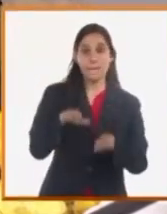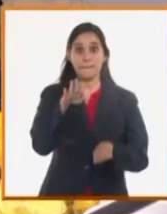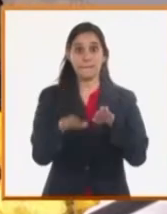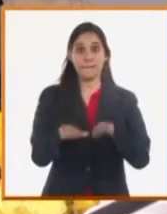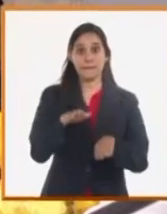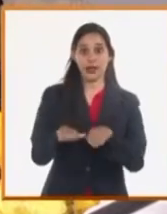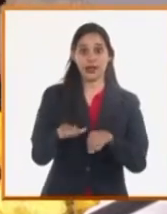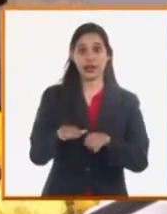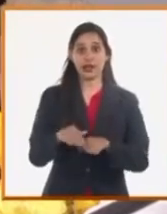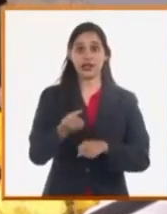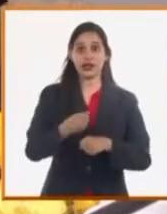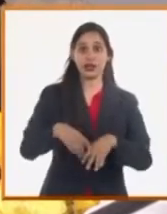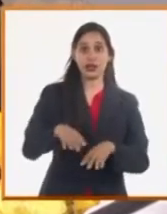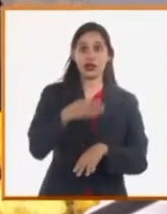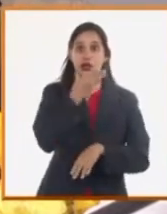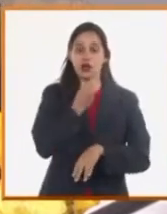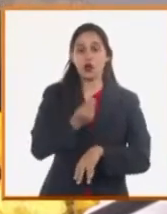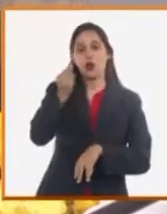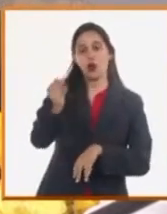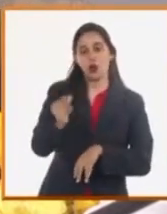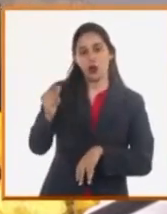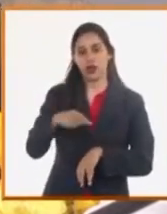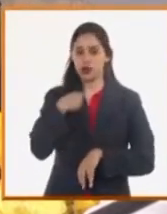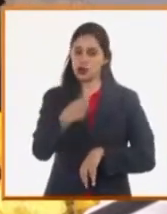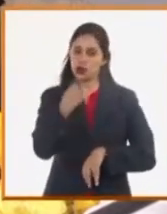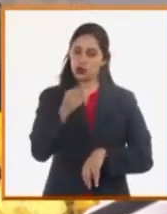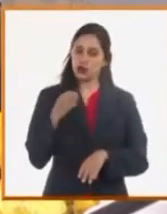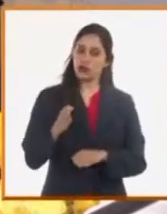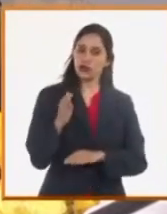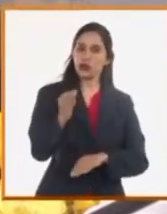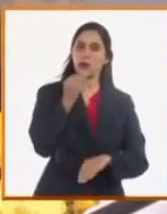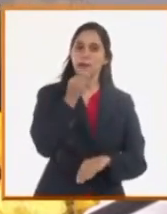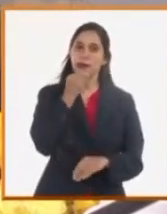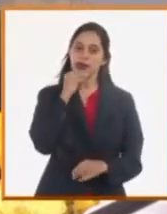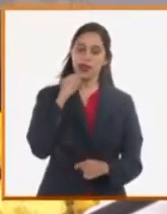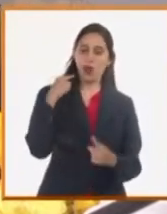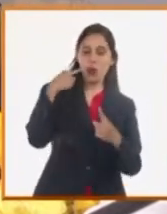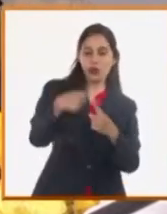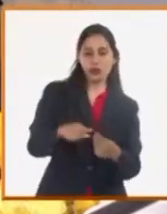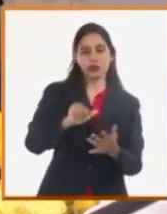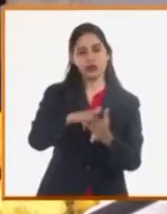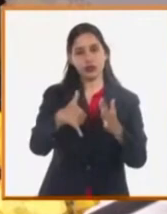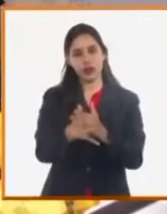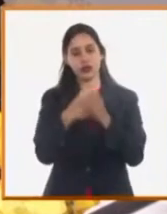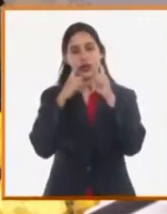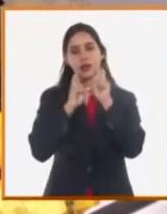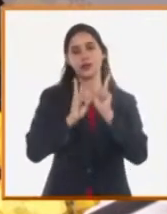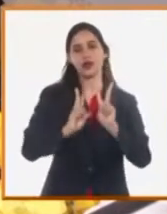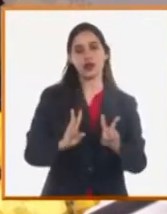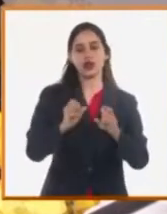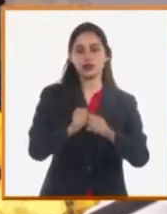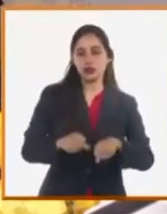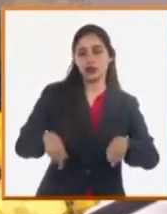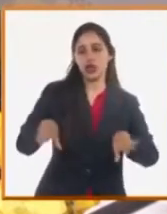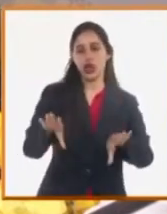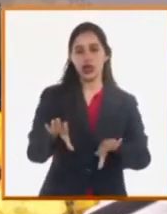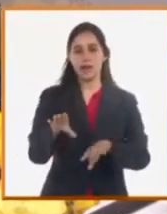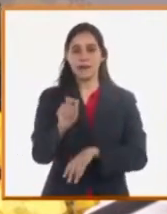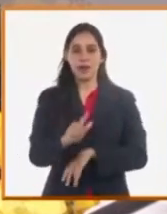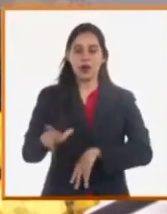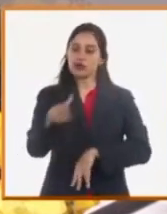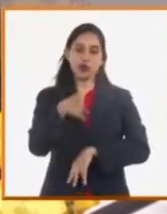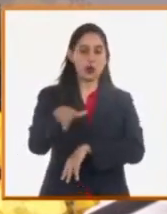intentan que los jóvenes apostemos por un proyecto de vida que no se parece al proyecto del socialismo o un proyecto de vida que en